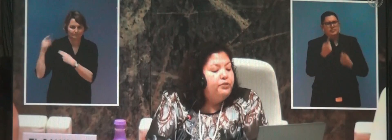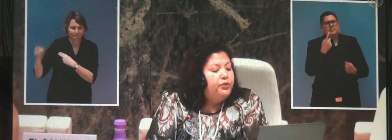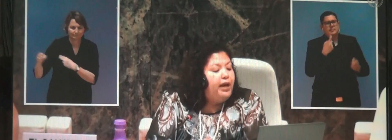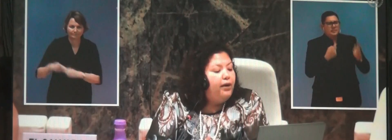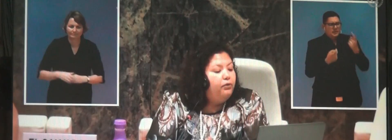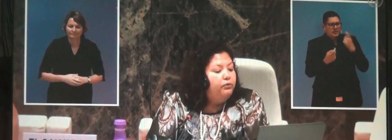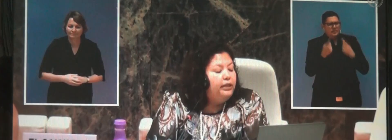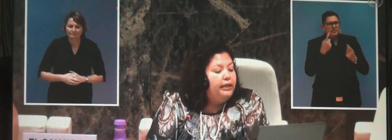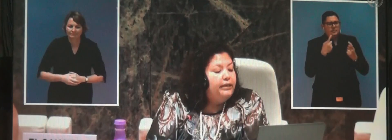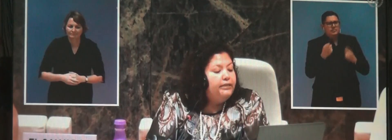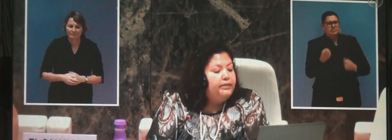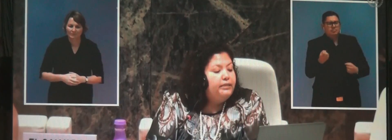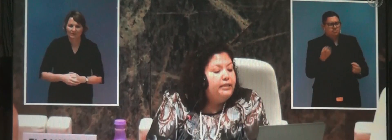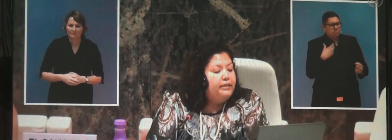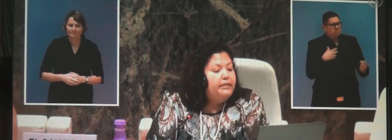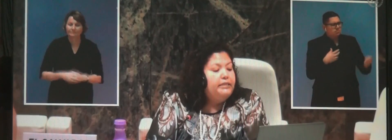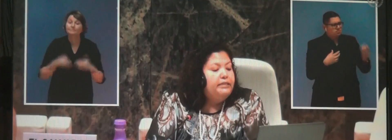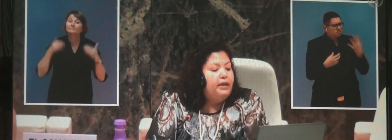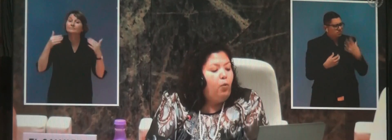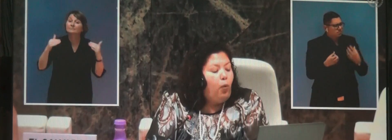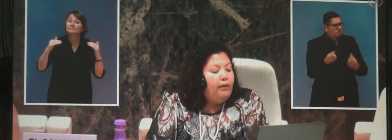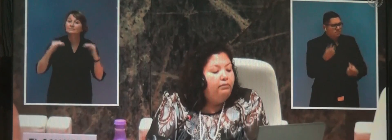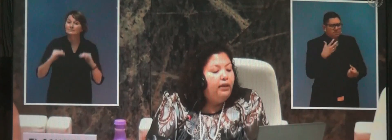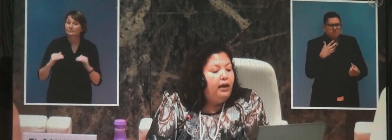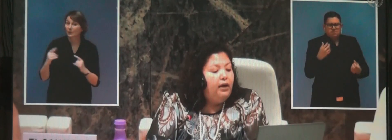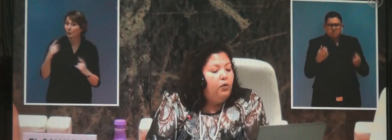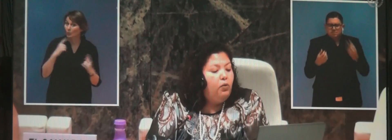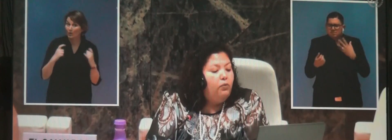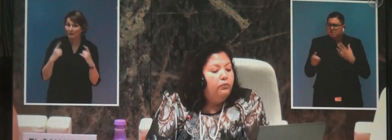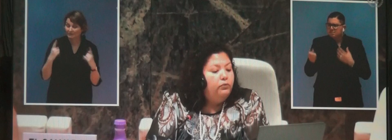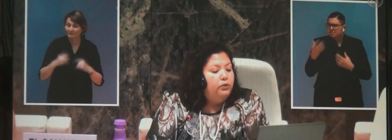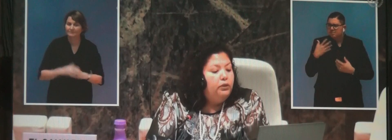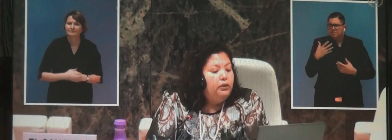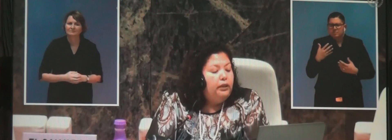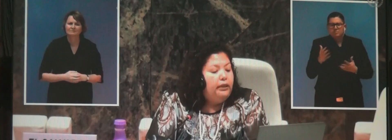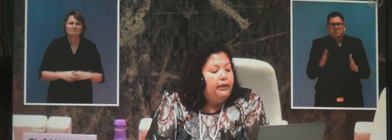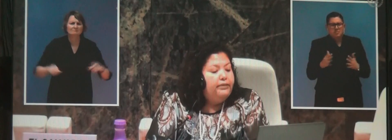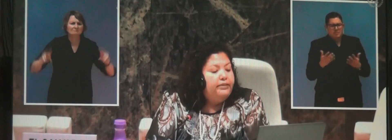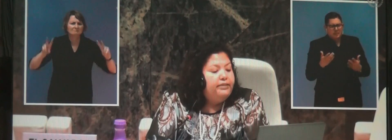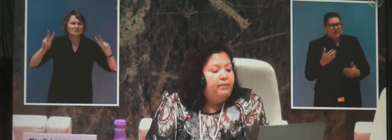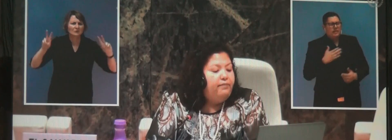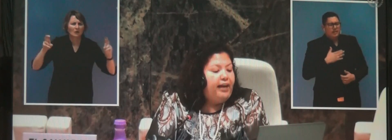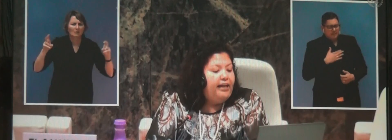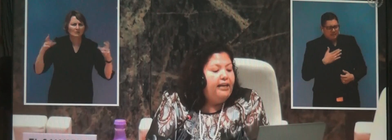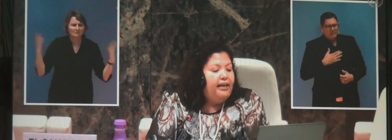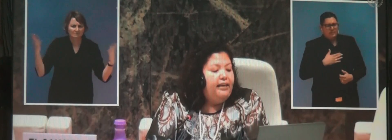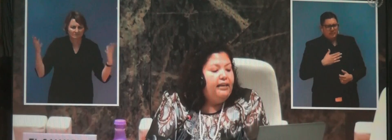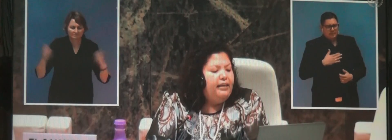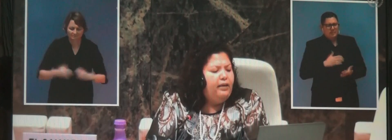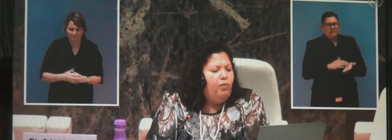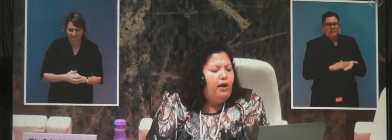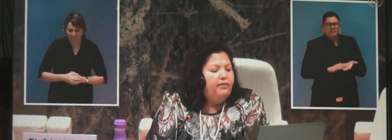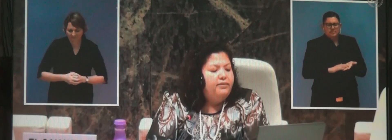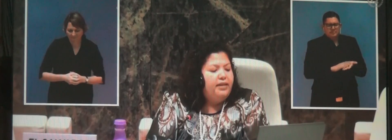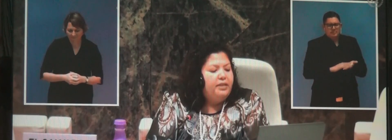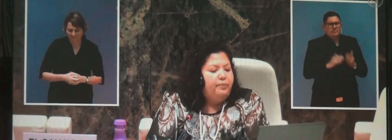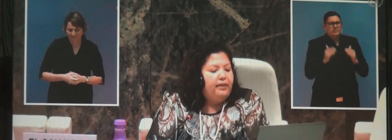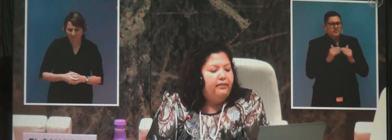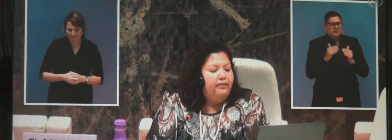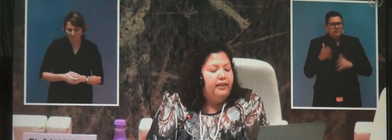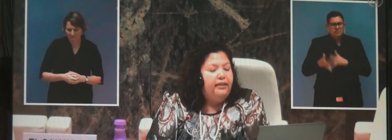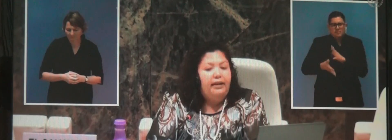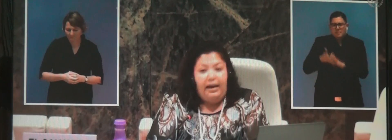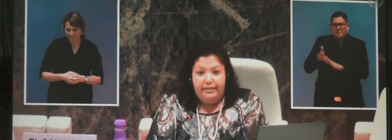nos mencionaron de que sí se cuenta con el sistema braille y lenguaje de señas